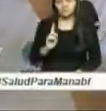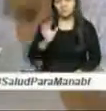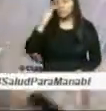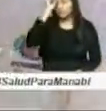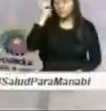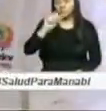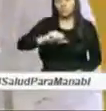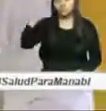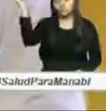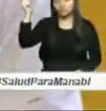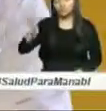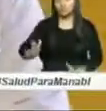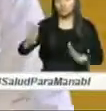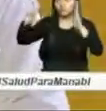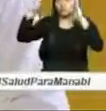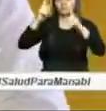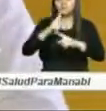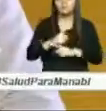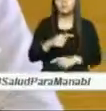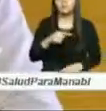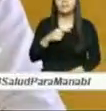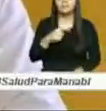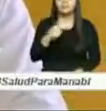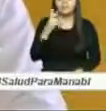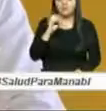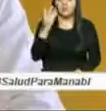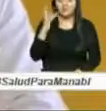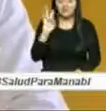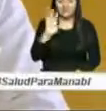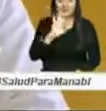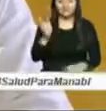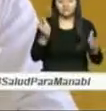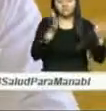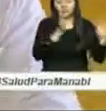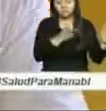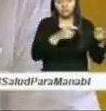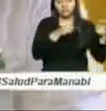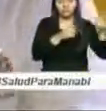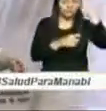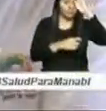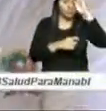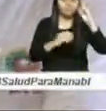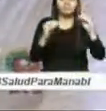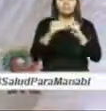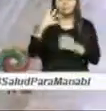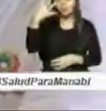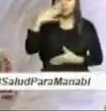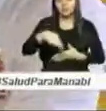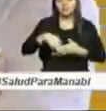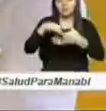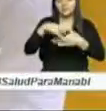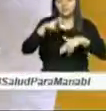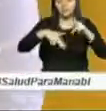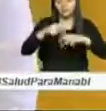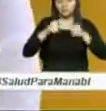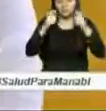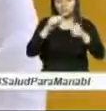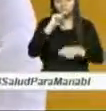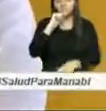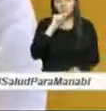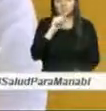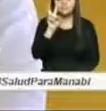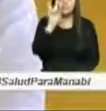Y 4 quedarán en construcción, entre ellos los hospitales de Chone, de Bahía y de Pedernales. Además, 25 hospitales